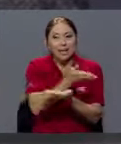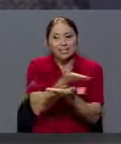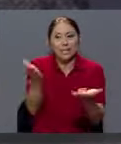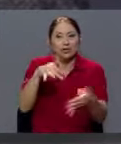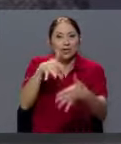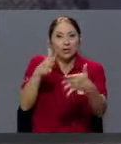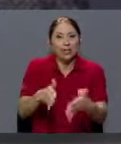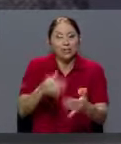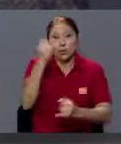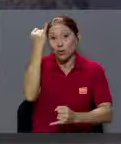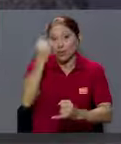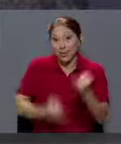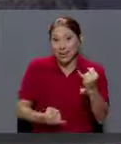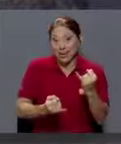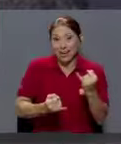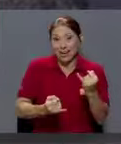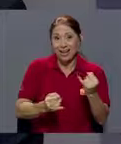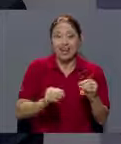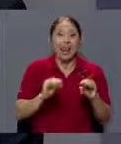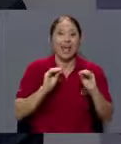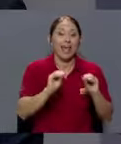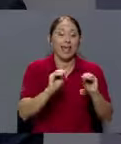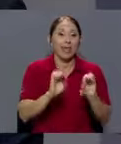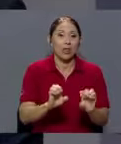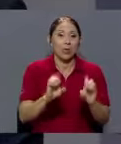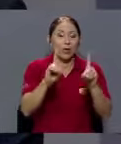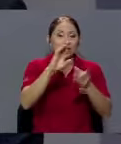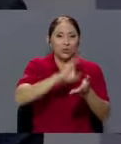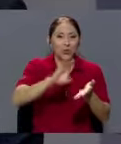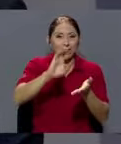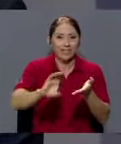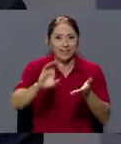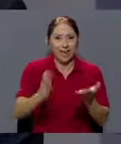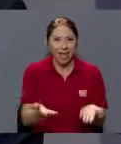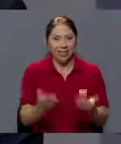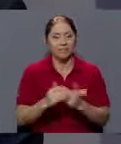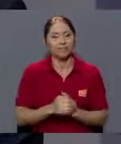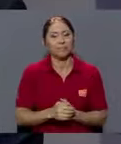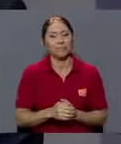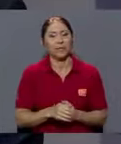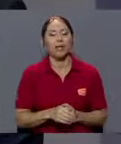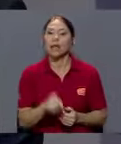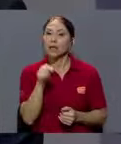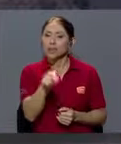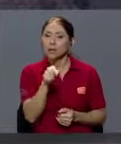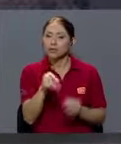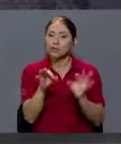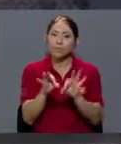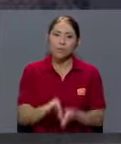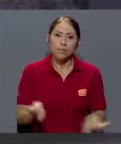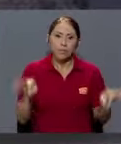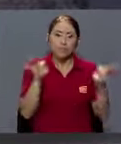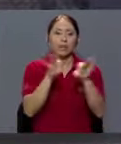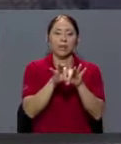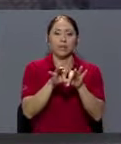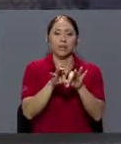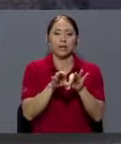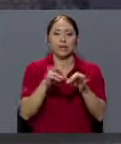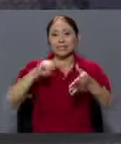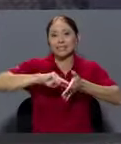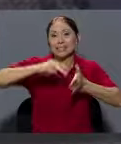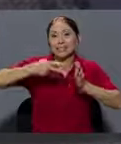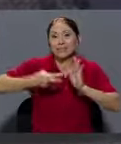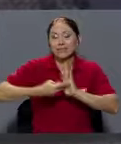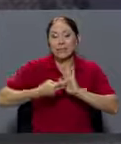la enseñanza media o la educación, la educación diversificada. Y esto es muy importante